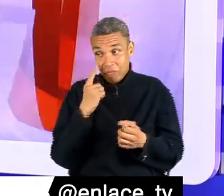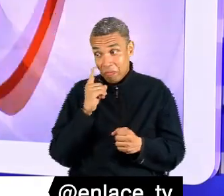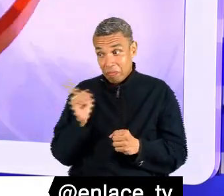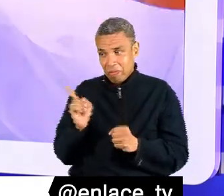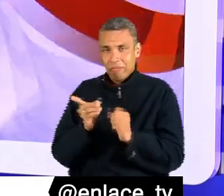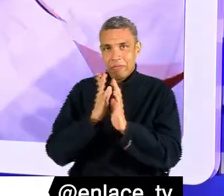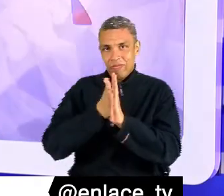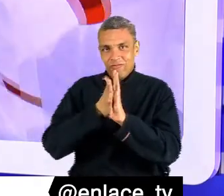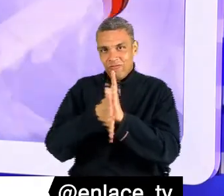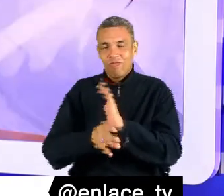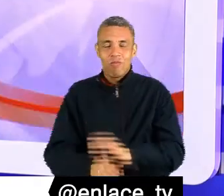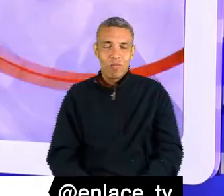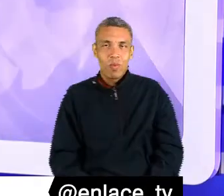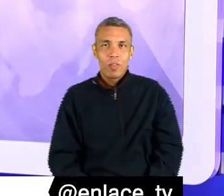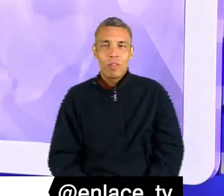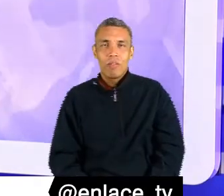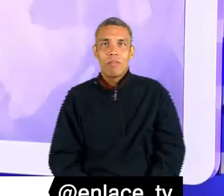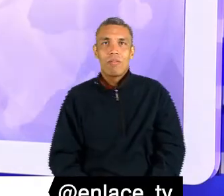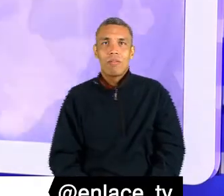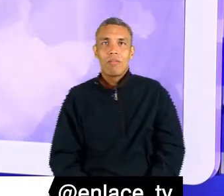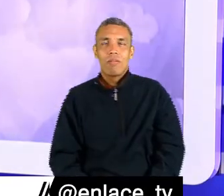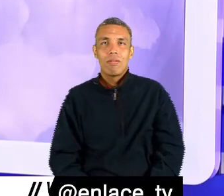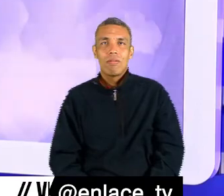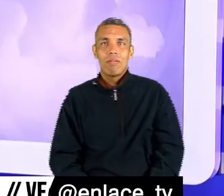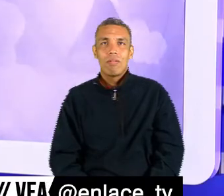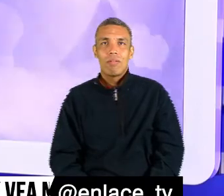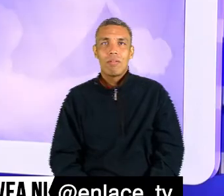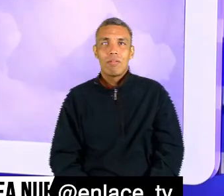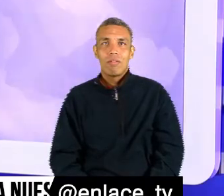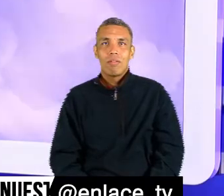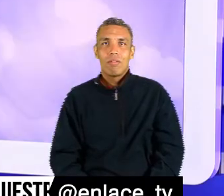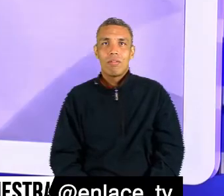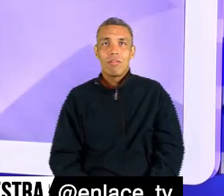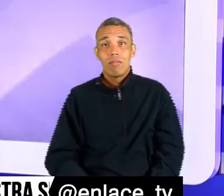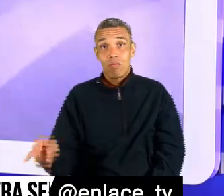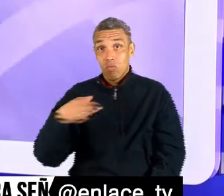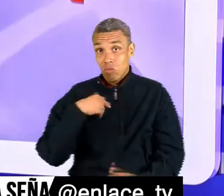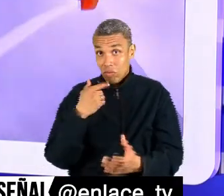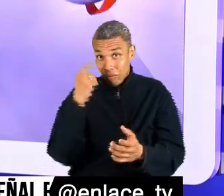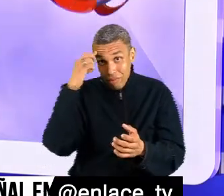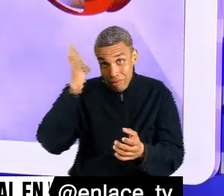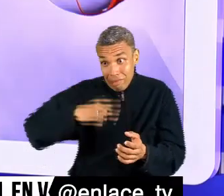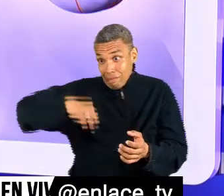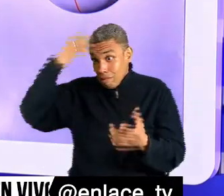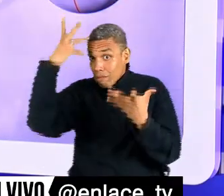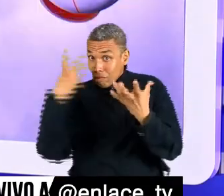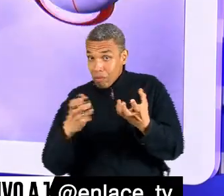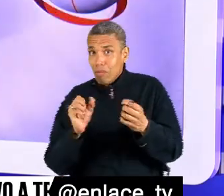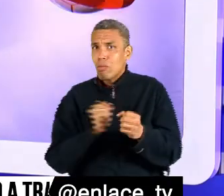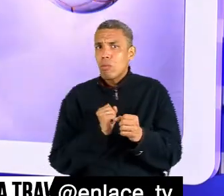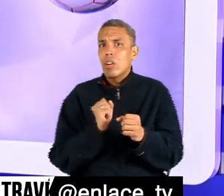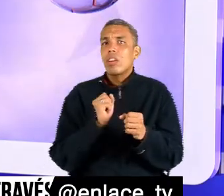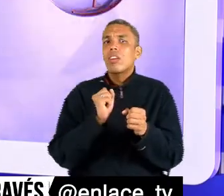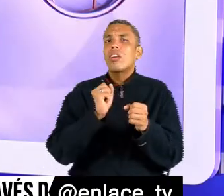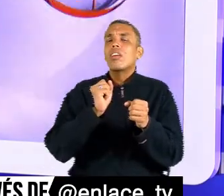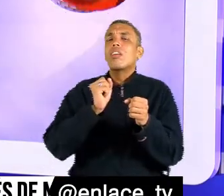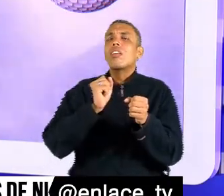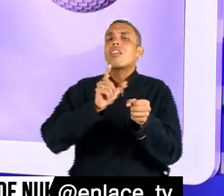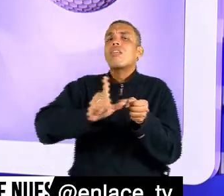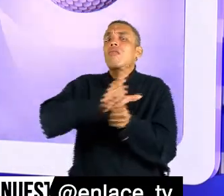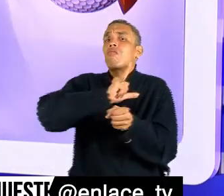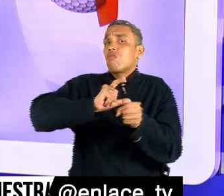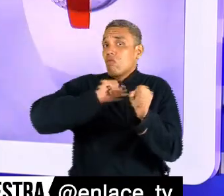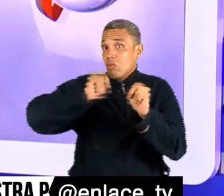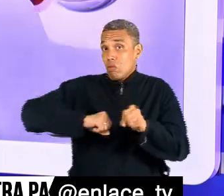tener un equipo profesional de la ciudad que participe en la liga, que ya lo ha dicho la DIMAYOR, están abiertas, está la posibilidad de que en el